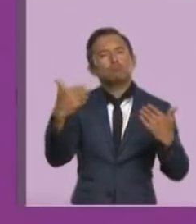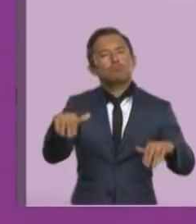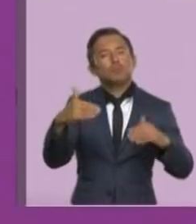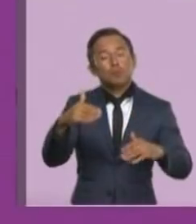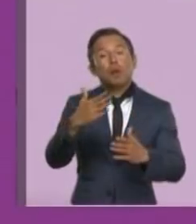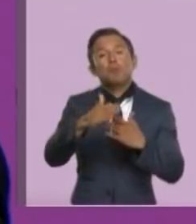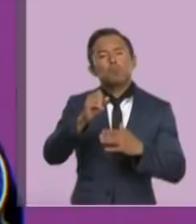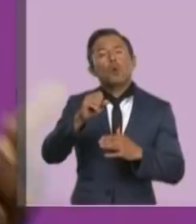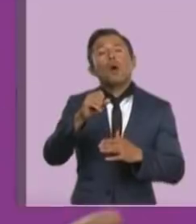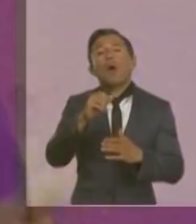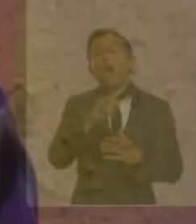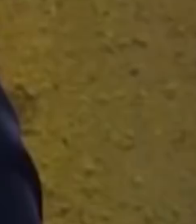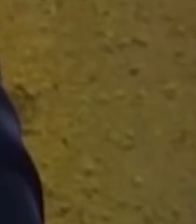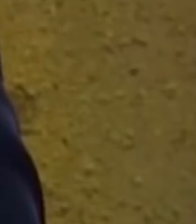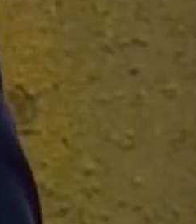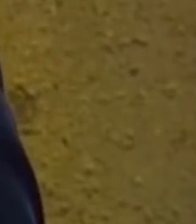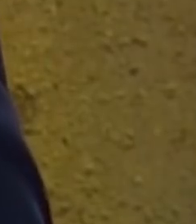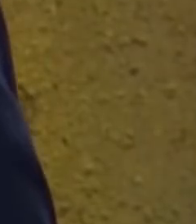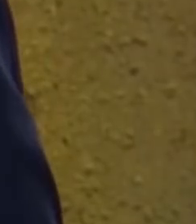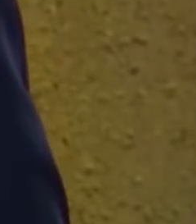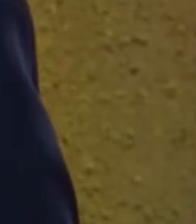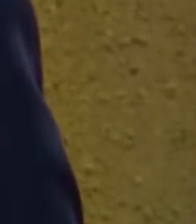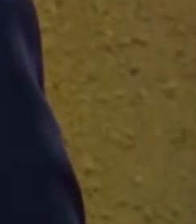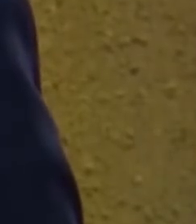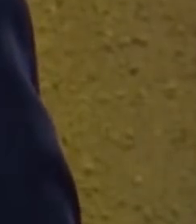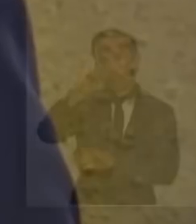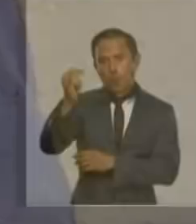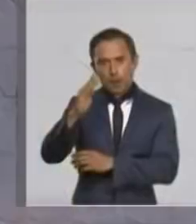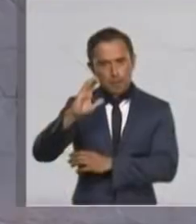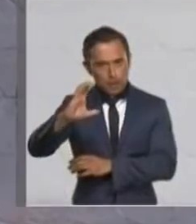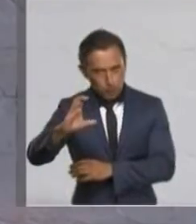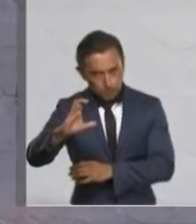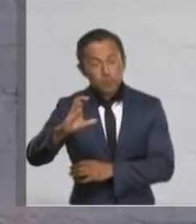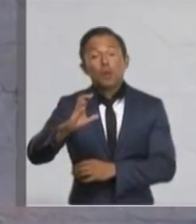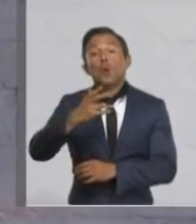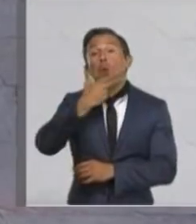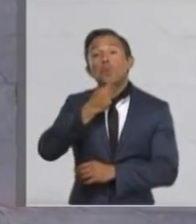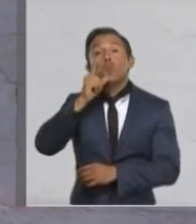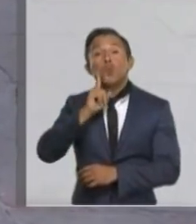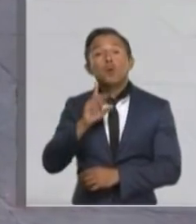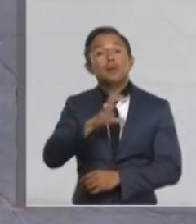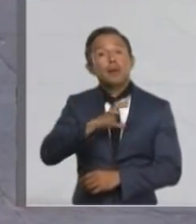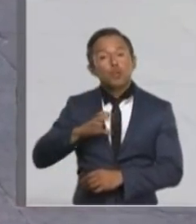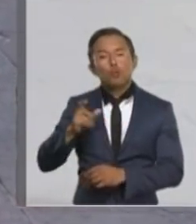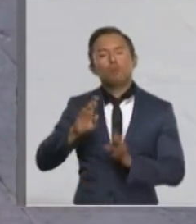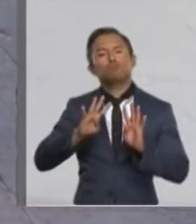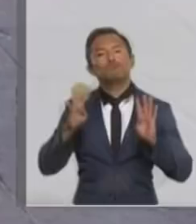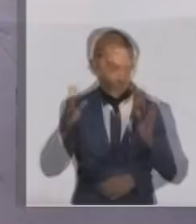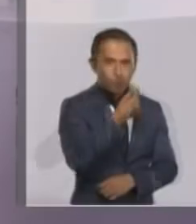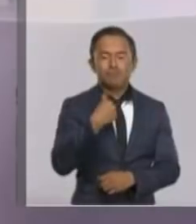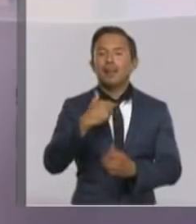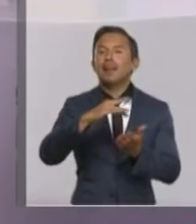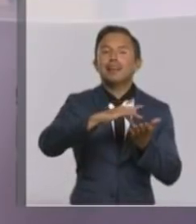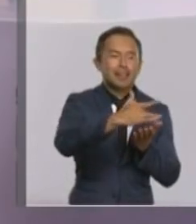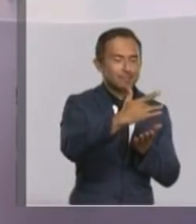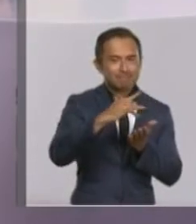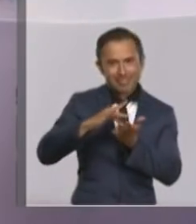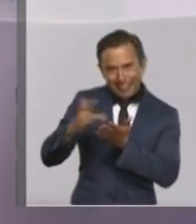Entre mentiras, datos erróneos y propuestas que ya son una realidad, terminó el primer debate rumbo a las elecciones